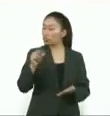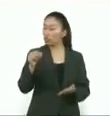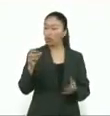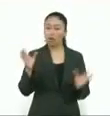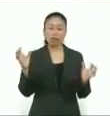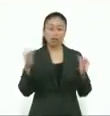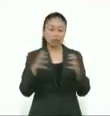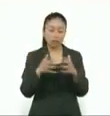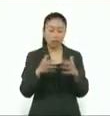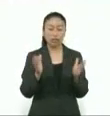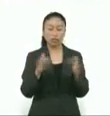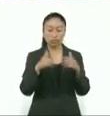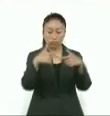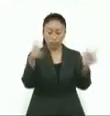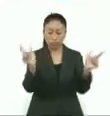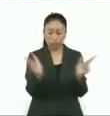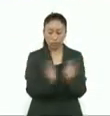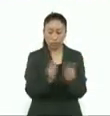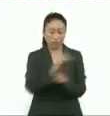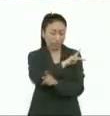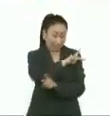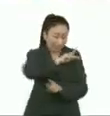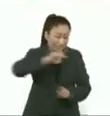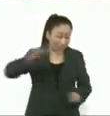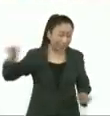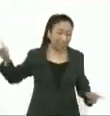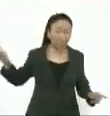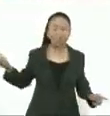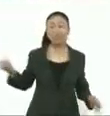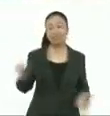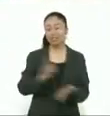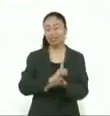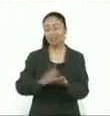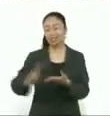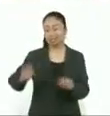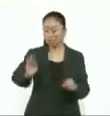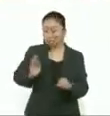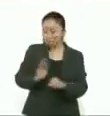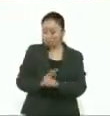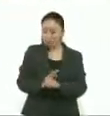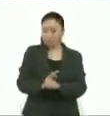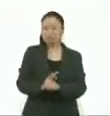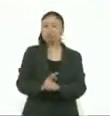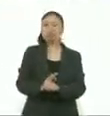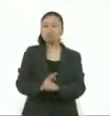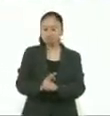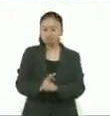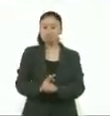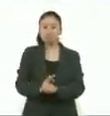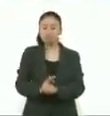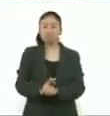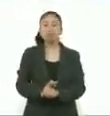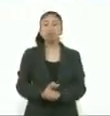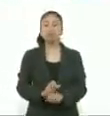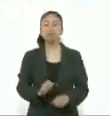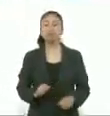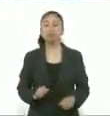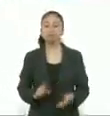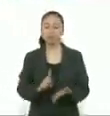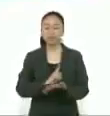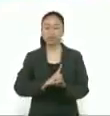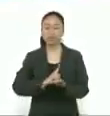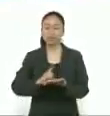una lucha social, es la defensa de nuestros derechos en el marco de los derechos